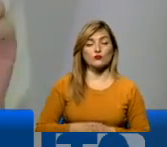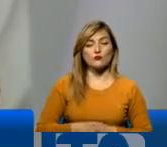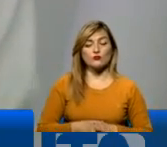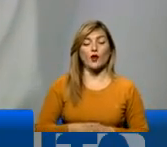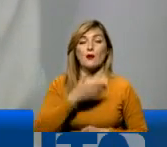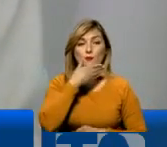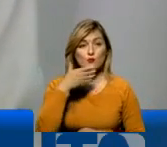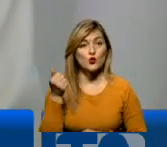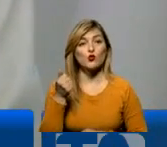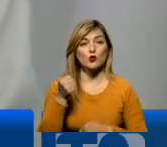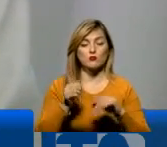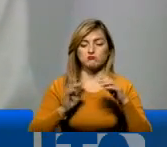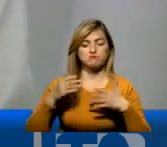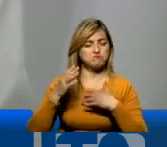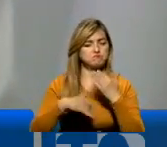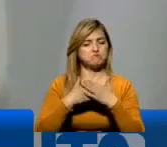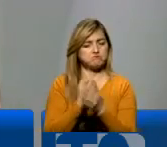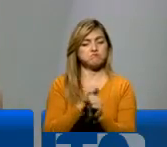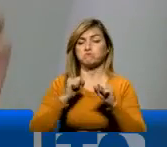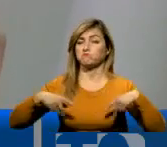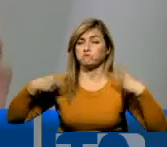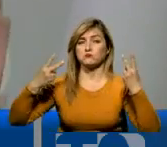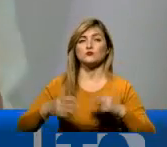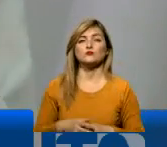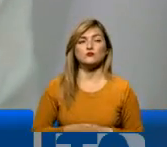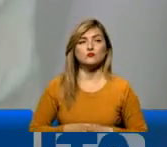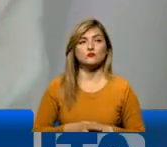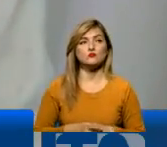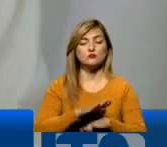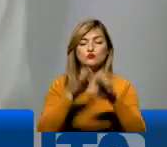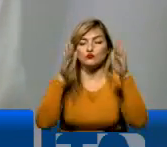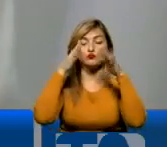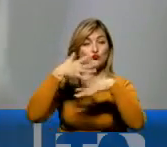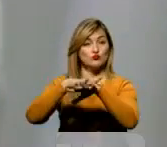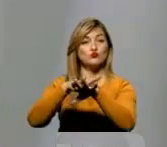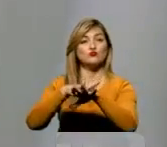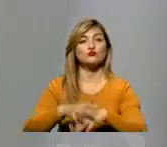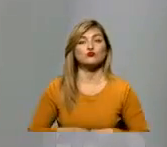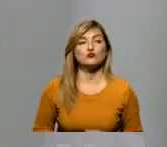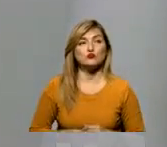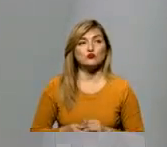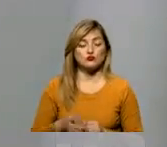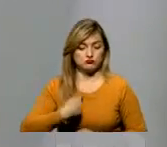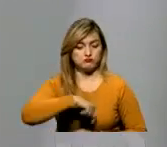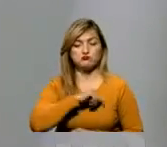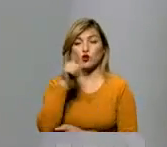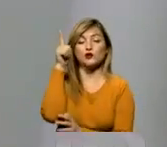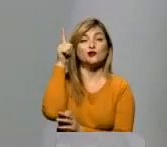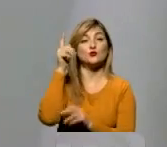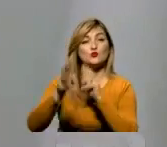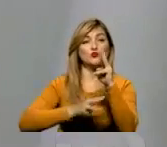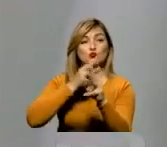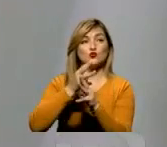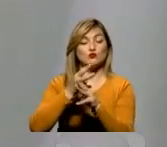mejoramos los índices de supervivencia. Solo así podemos hablar de una atención integral. España es líder mundial